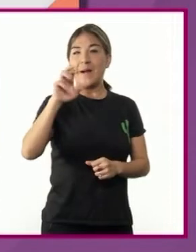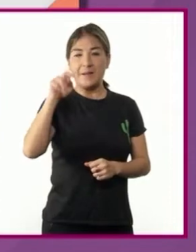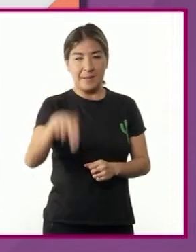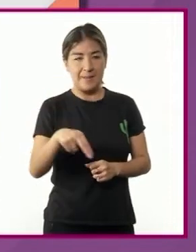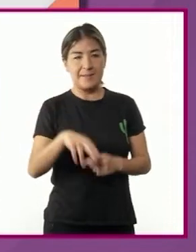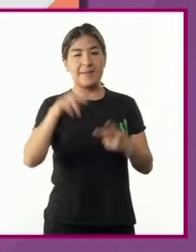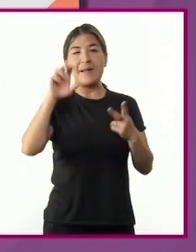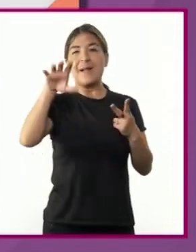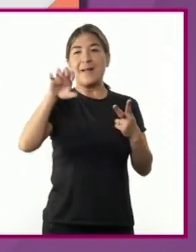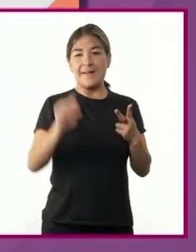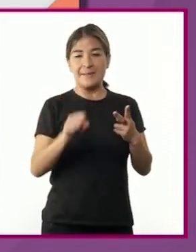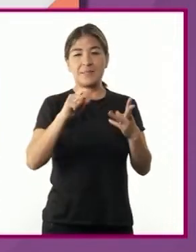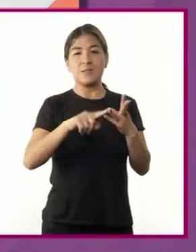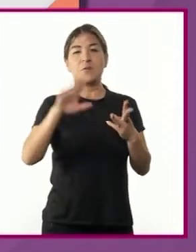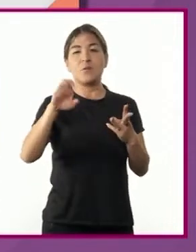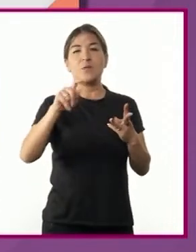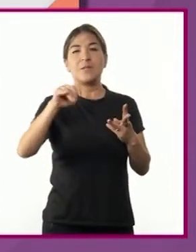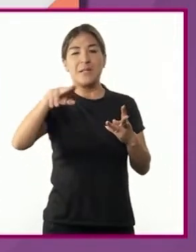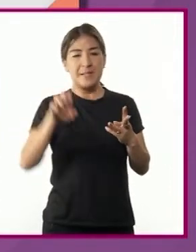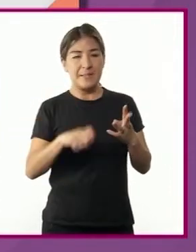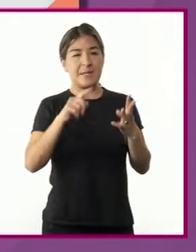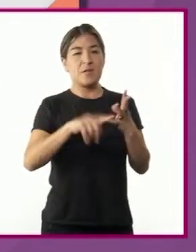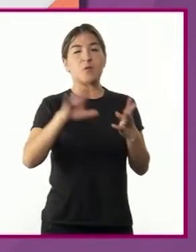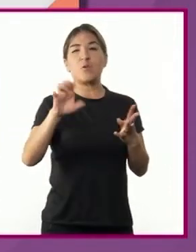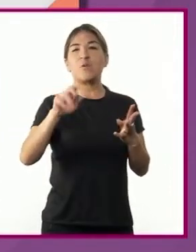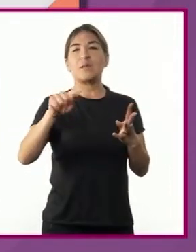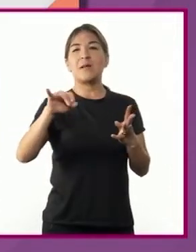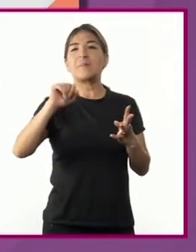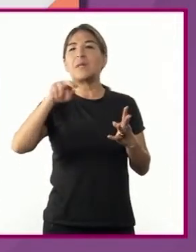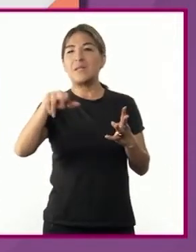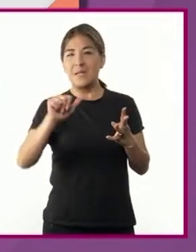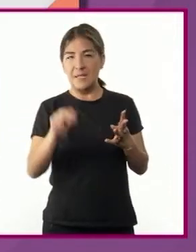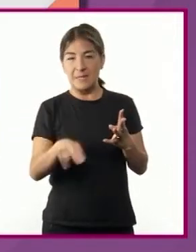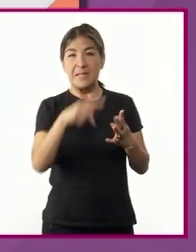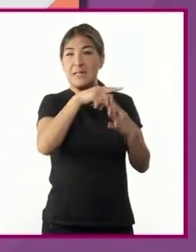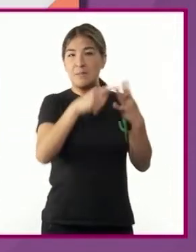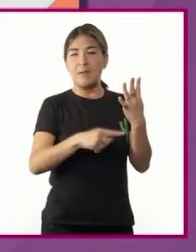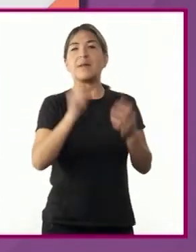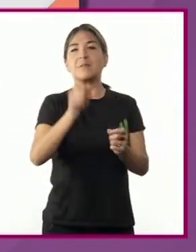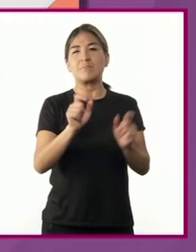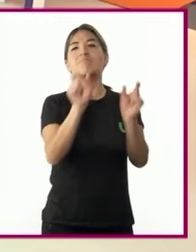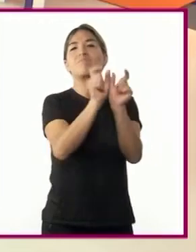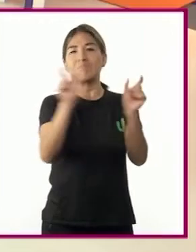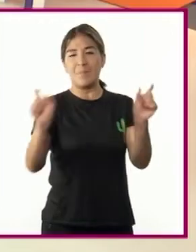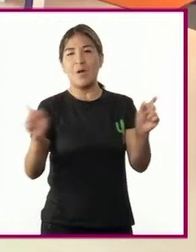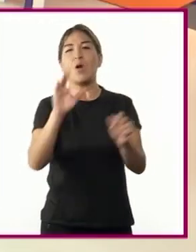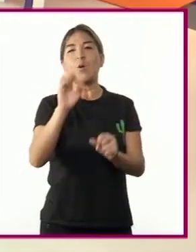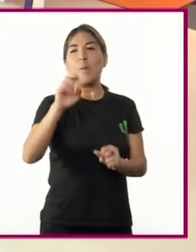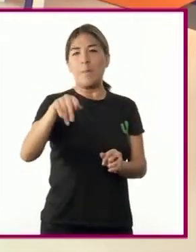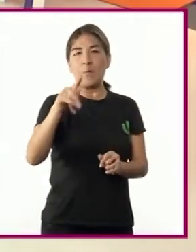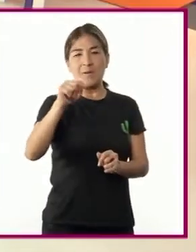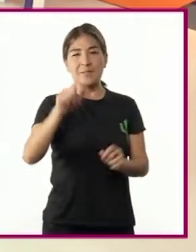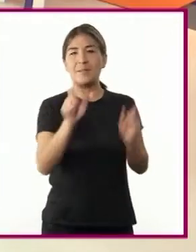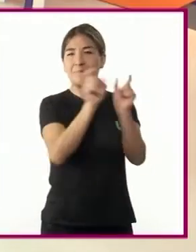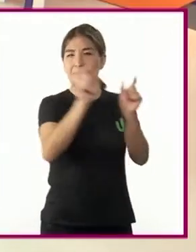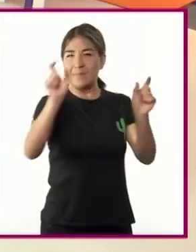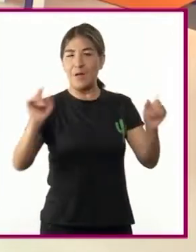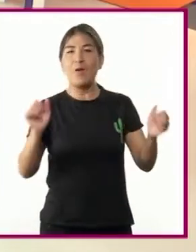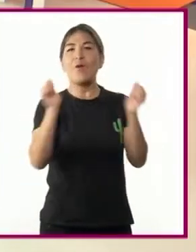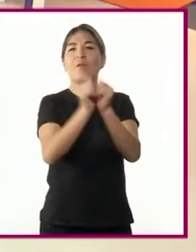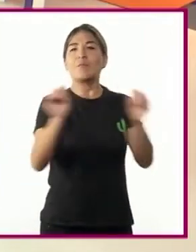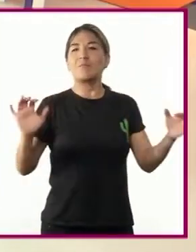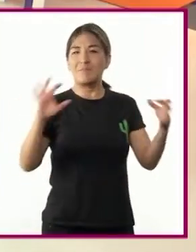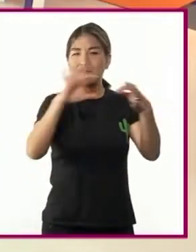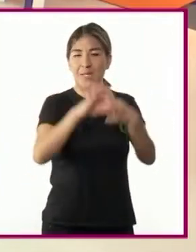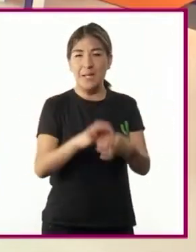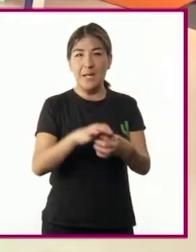es, contiene y contaminan. Por tanto, es una oración compuesta. En una oración compuesta